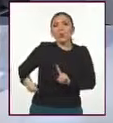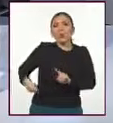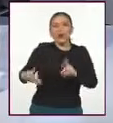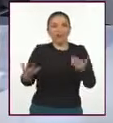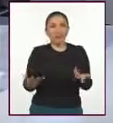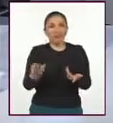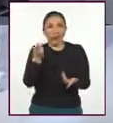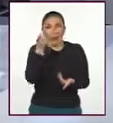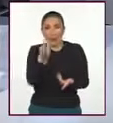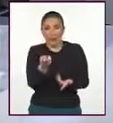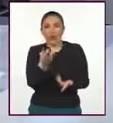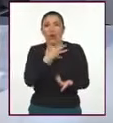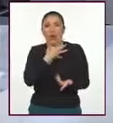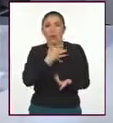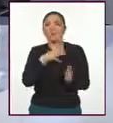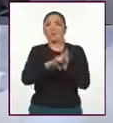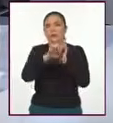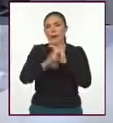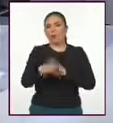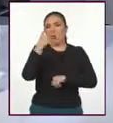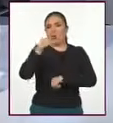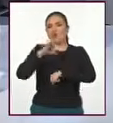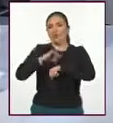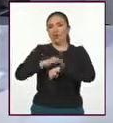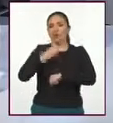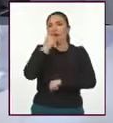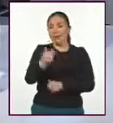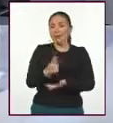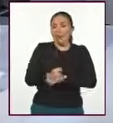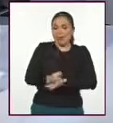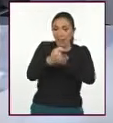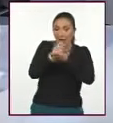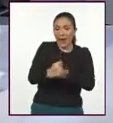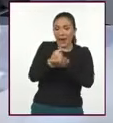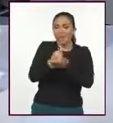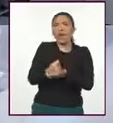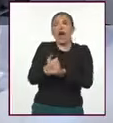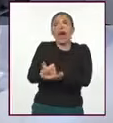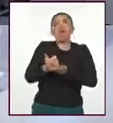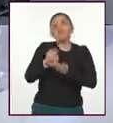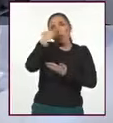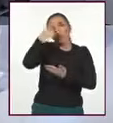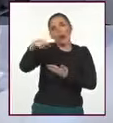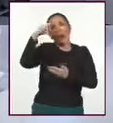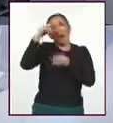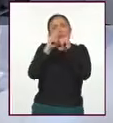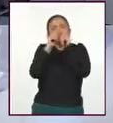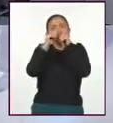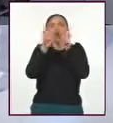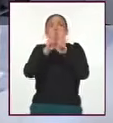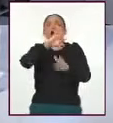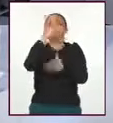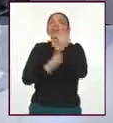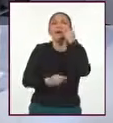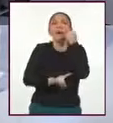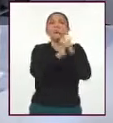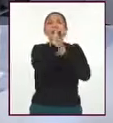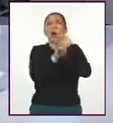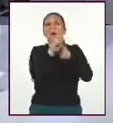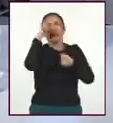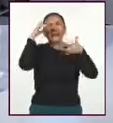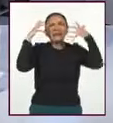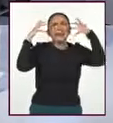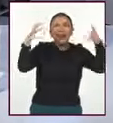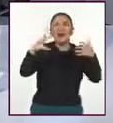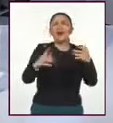hasta hay un autor que lo dice que la terapia es más bien como una válvula de escape de todas las problemáticas que hay, situaciones de violencia,